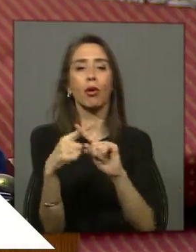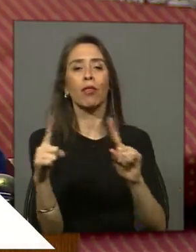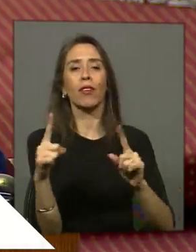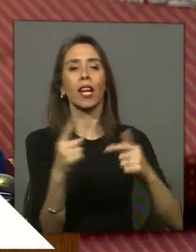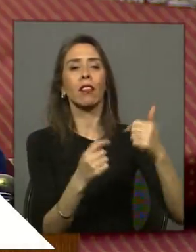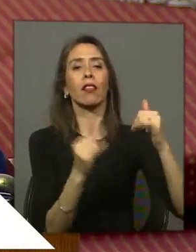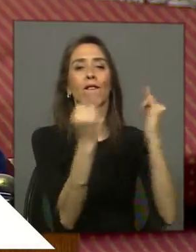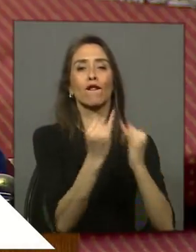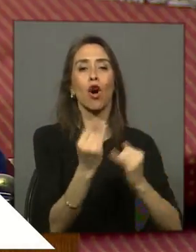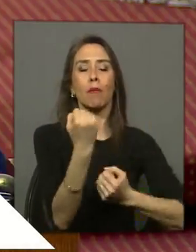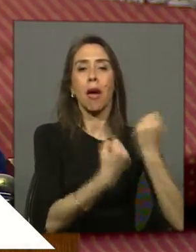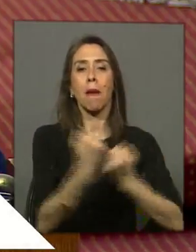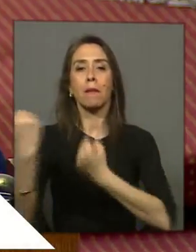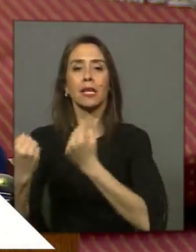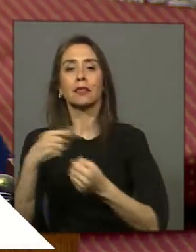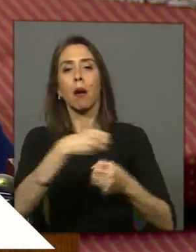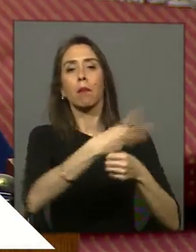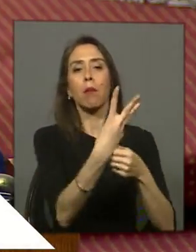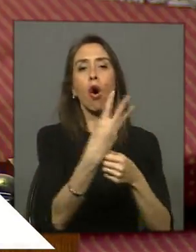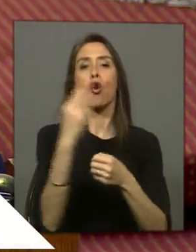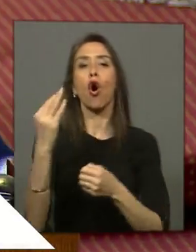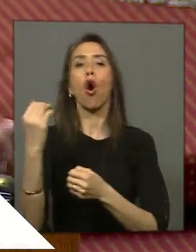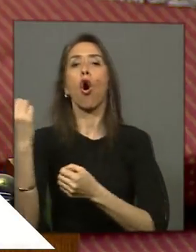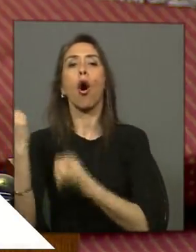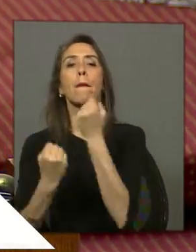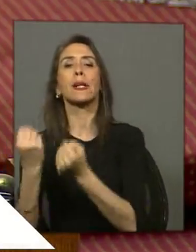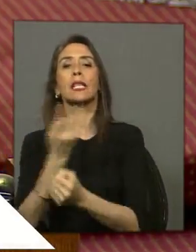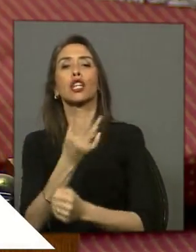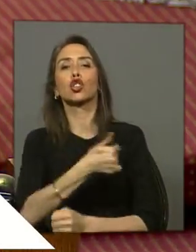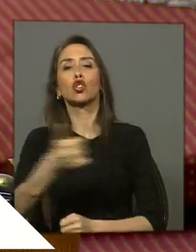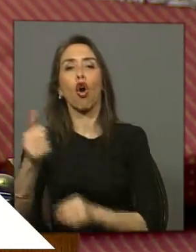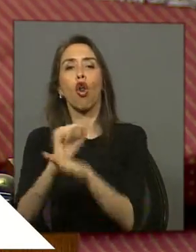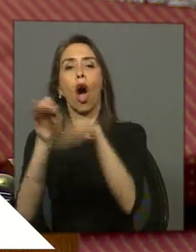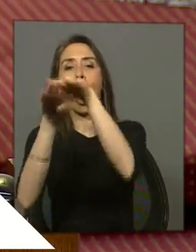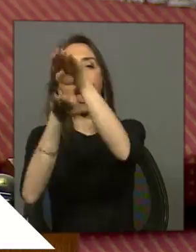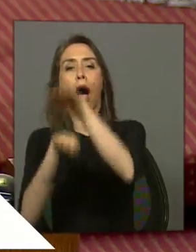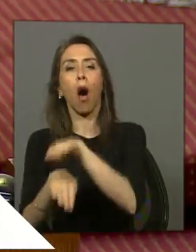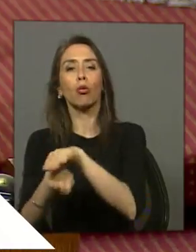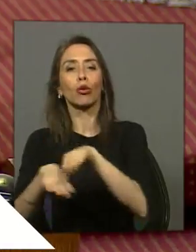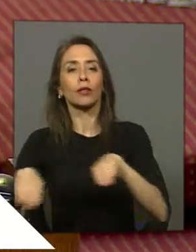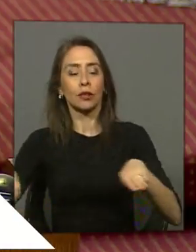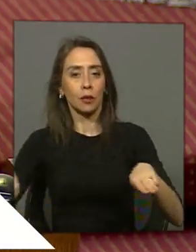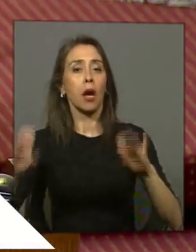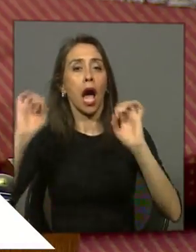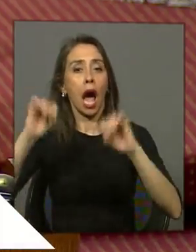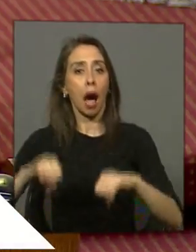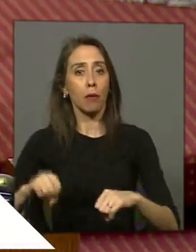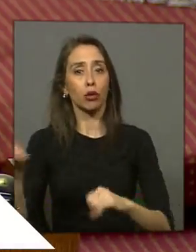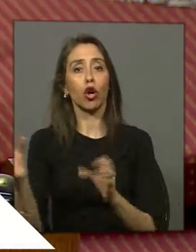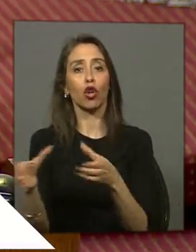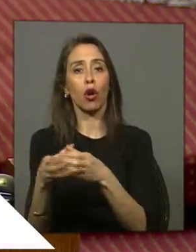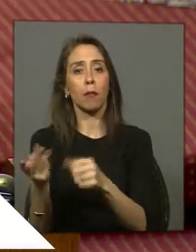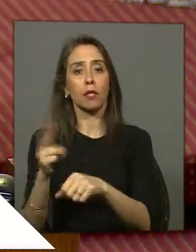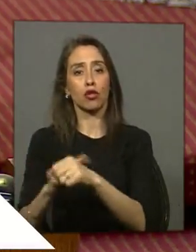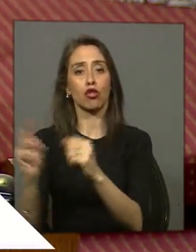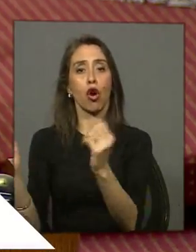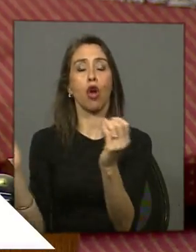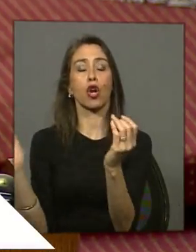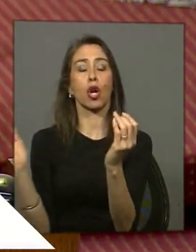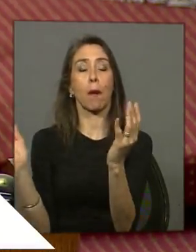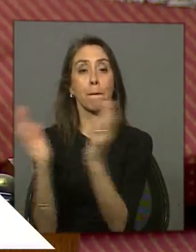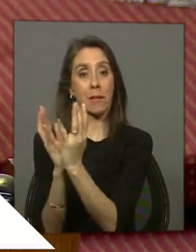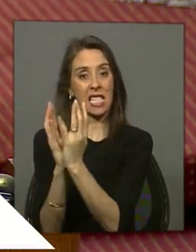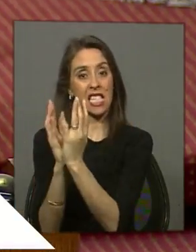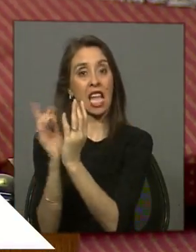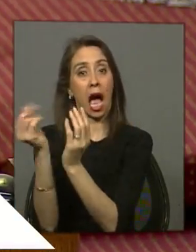y convendría precisarlo. Por tanto, apoyo el articulado aprobado por la comisión mixta con esta única salvidad.